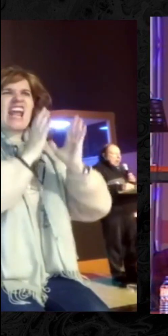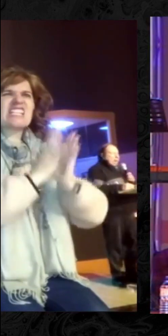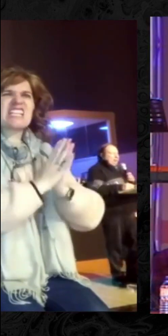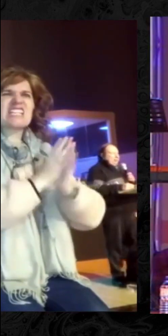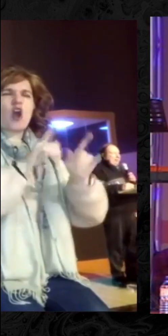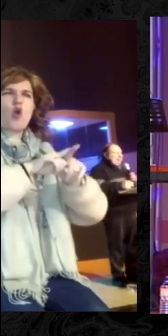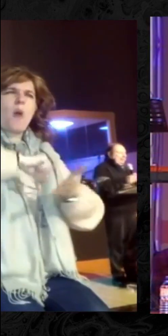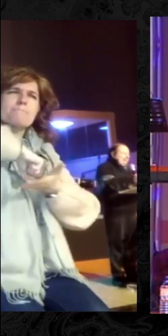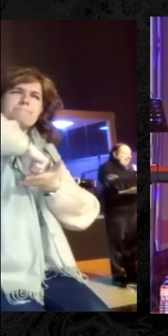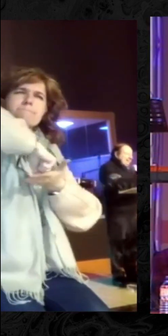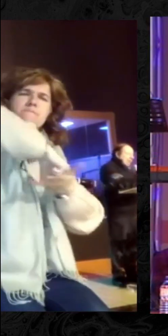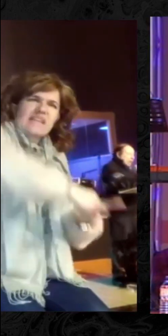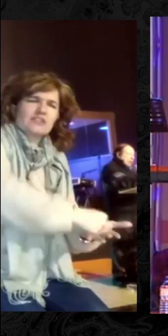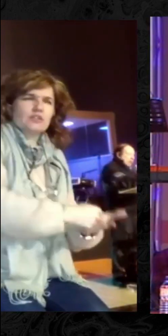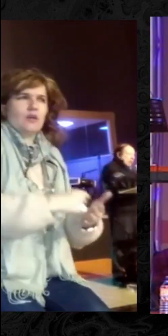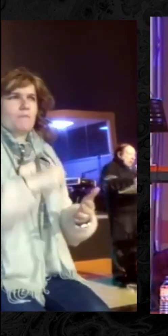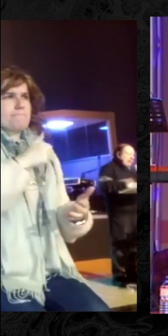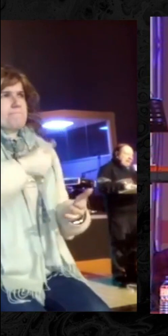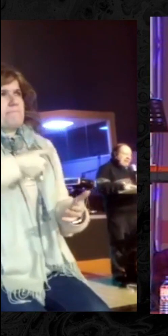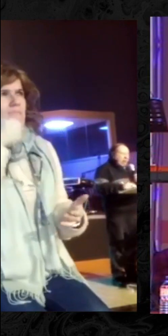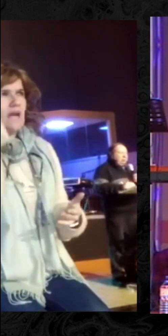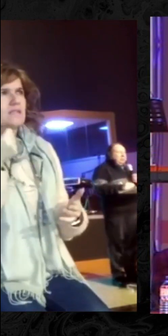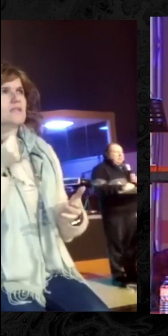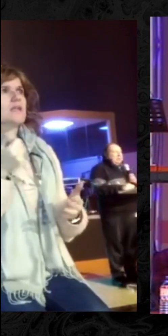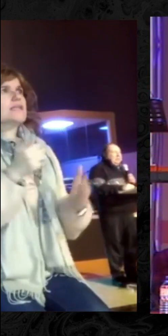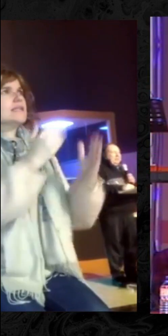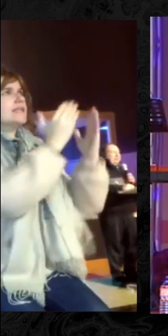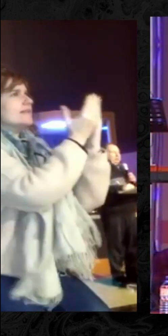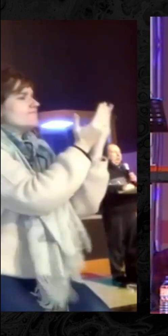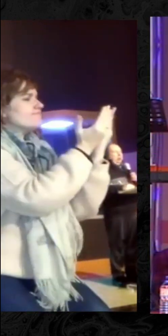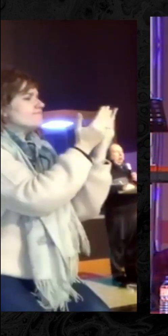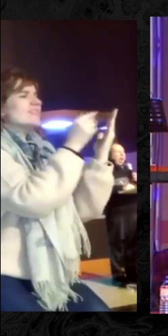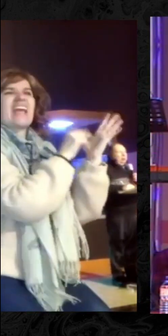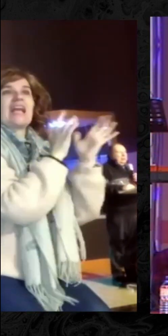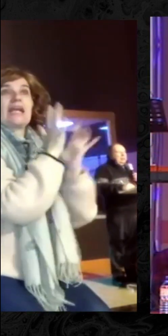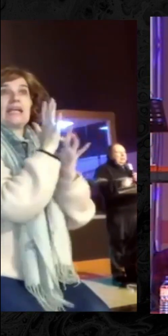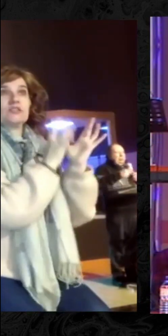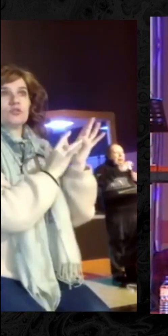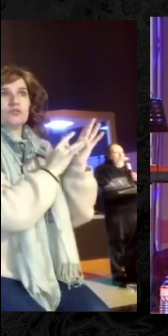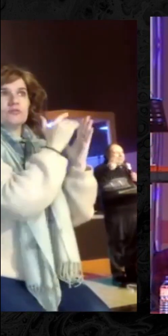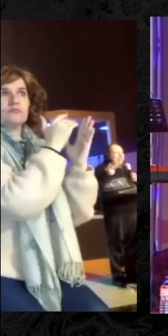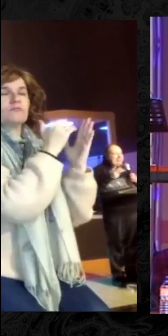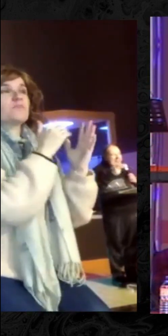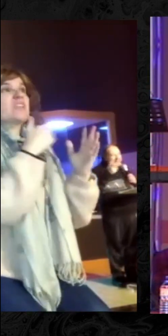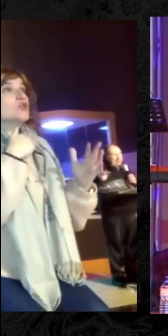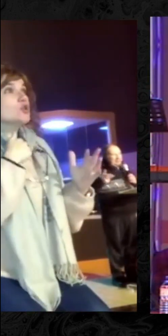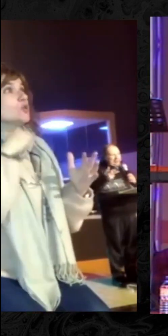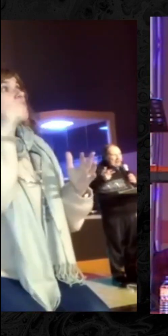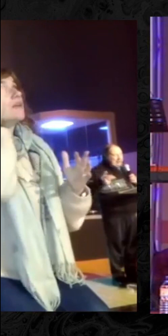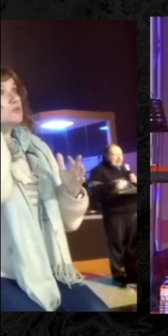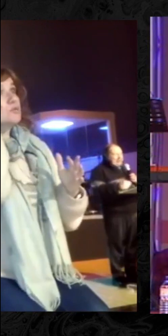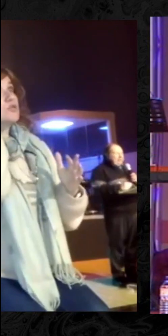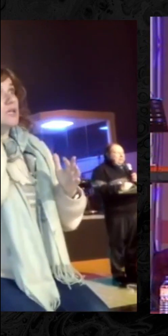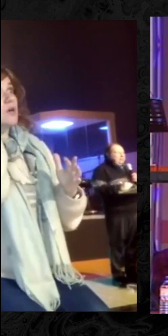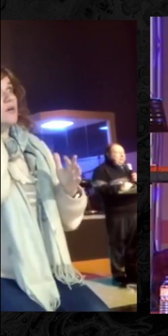sobre las doctrinas que tenemos porque son la doctrina de Cristo estaba escuchando que bueno abiertamente abiertamente